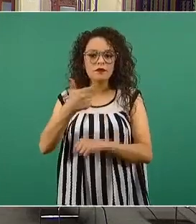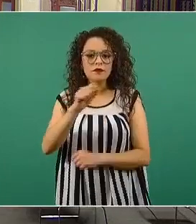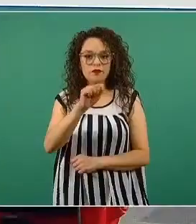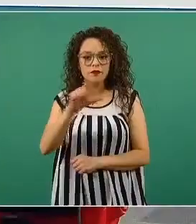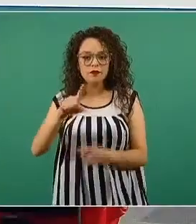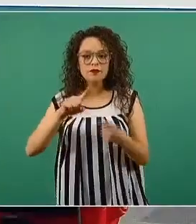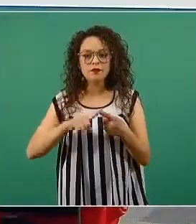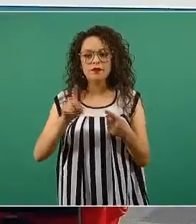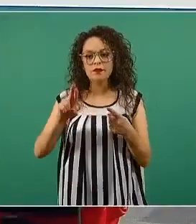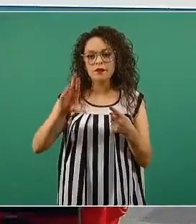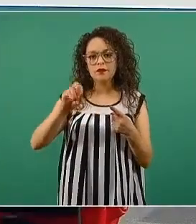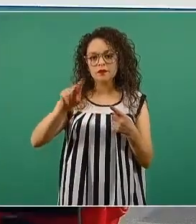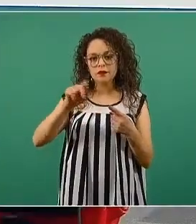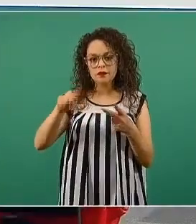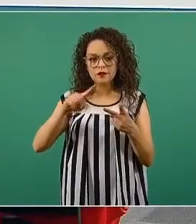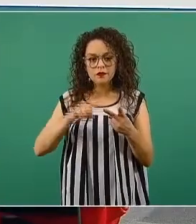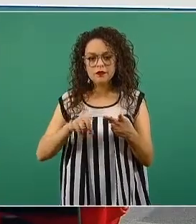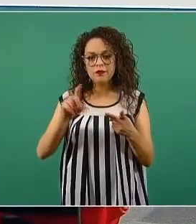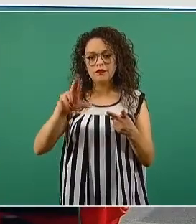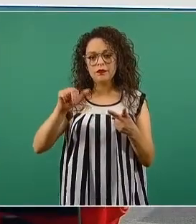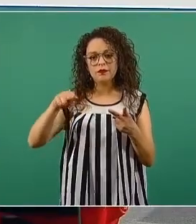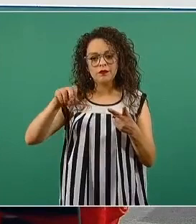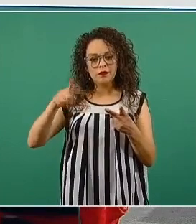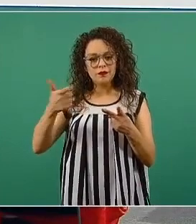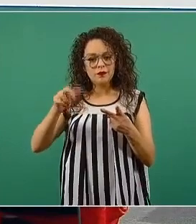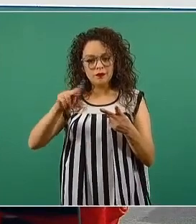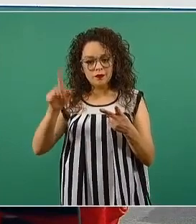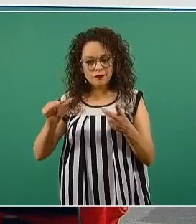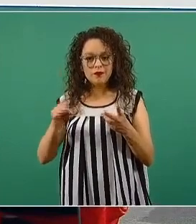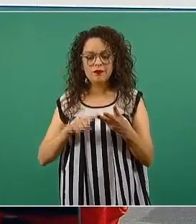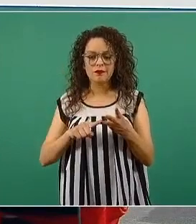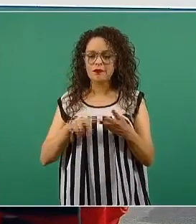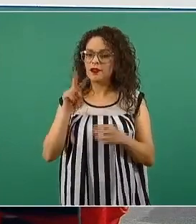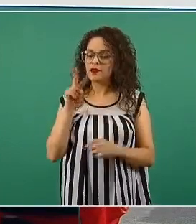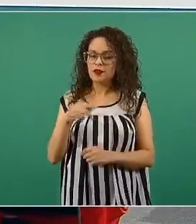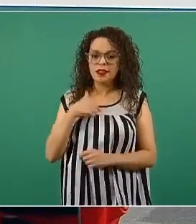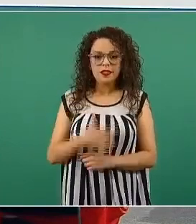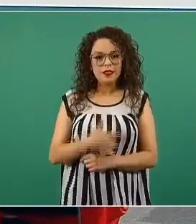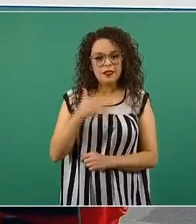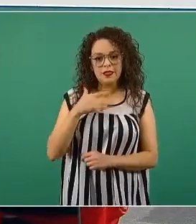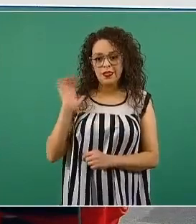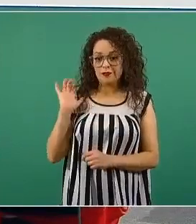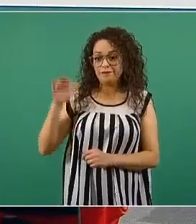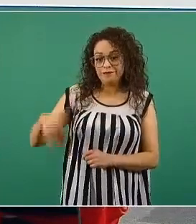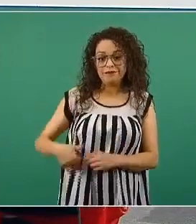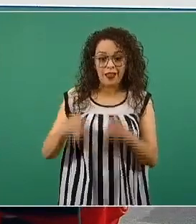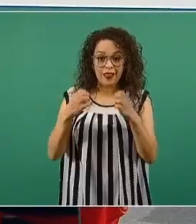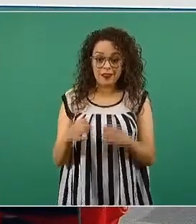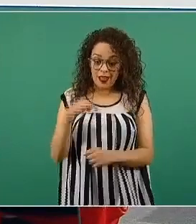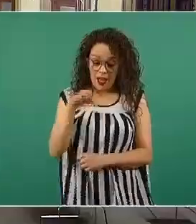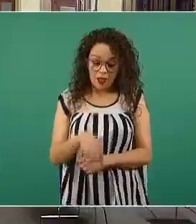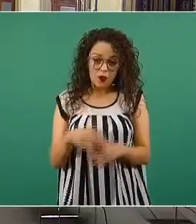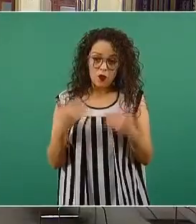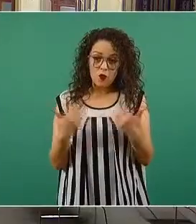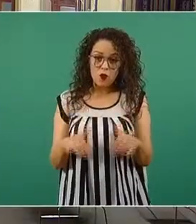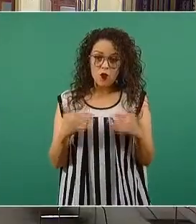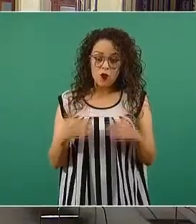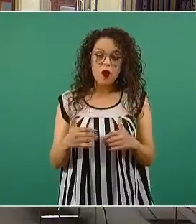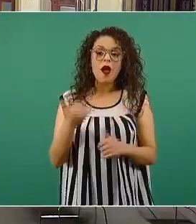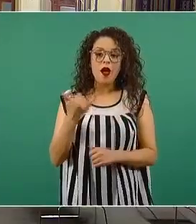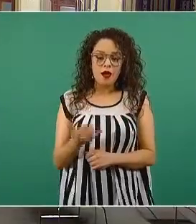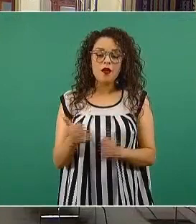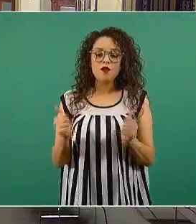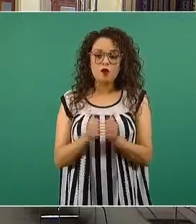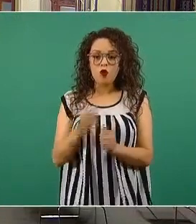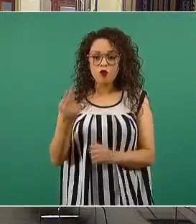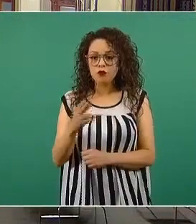Cortés Alcalá, la doctora Ana de la Garza. Muy honrado de estar en este recinto, un orgullo nacional, y de estar presente entre ustedes y